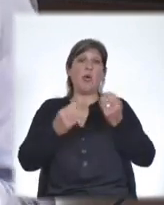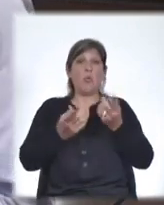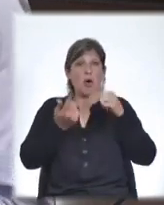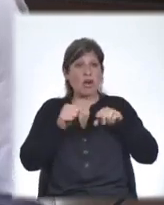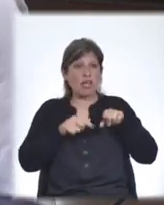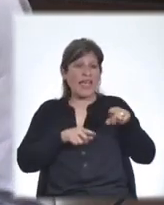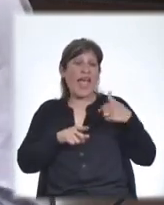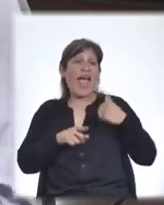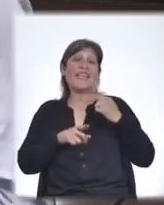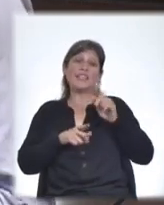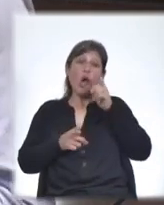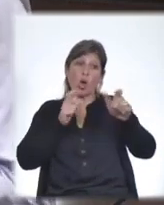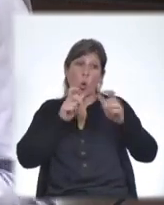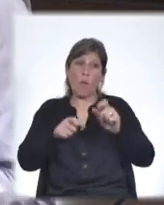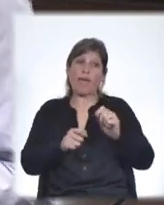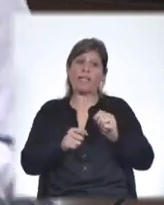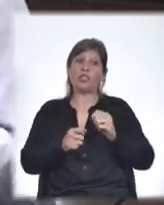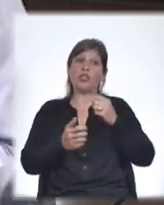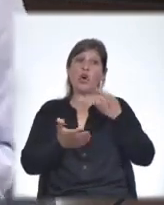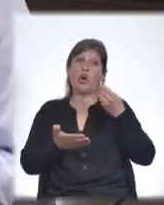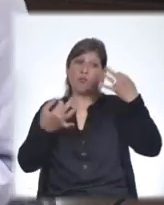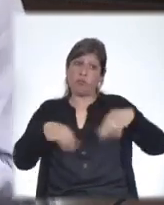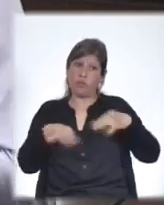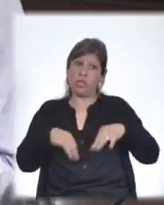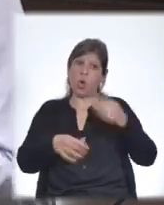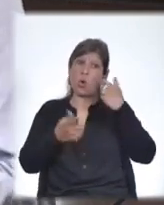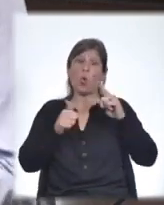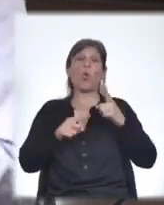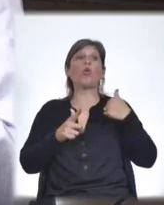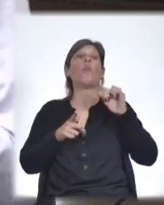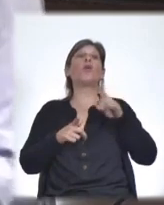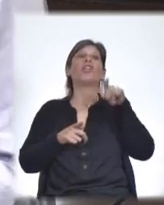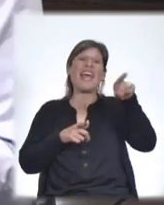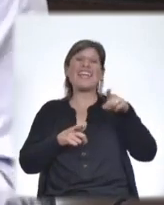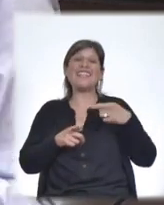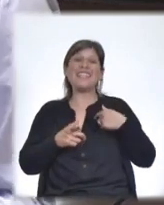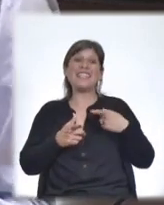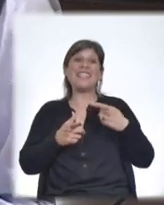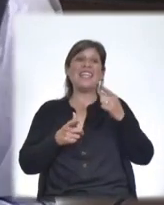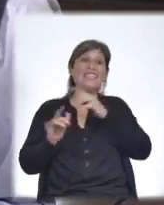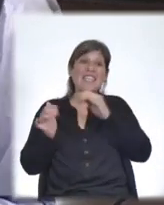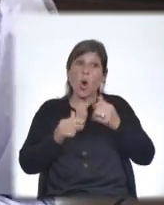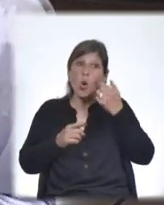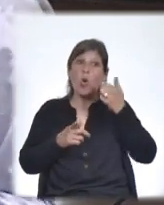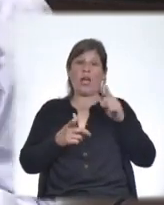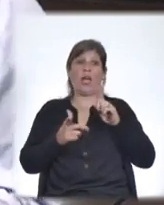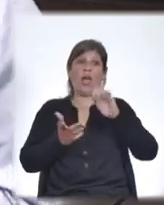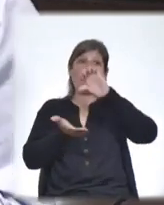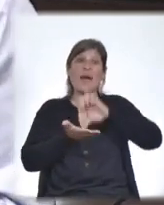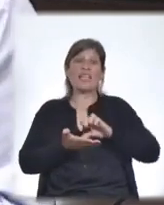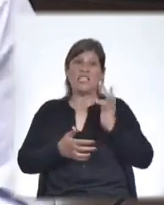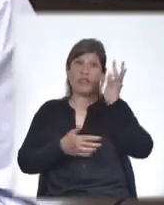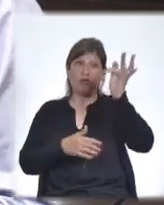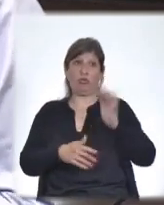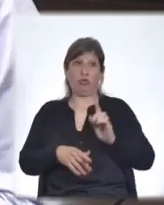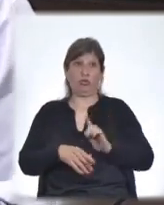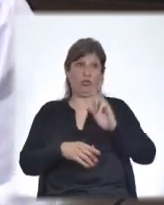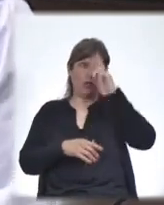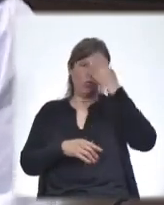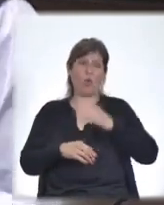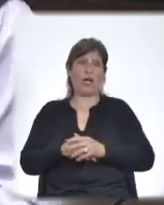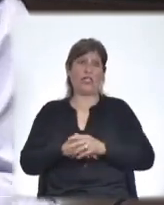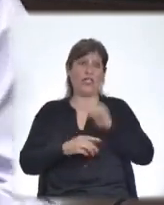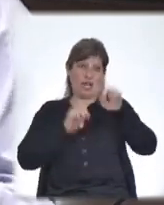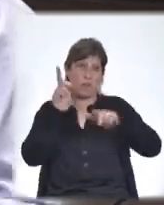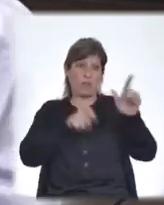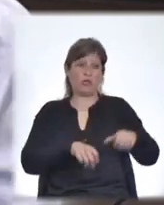tener un sustento sólido y en particular cuando se está en juego el futuro del país, nada más, nada menos, el futuro del país y de su gente. En este